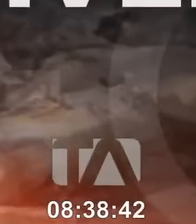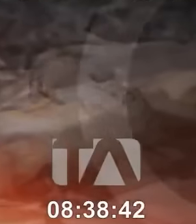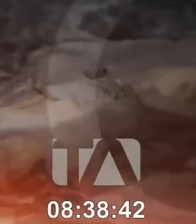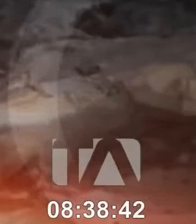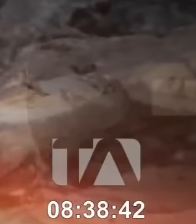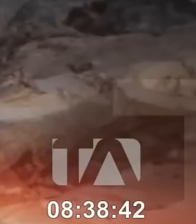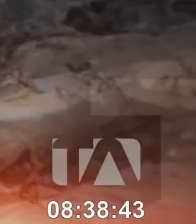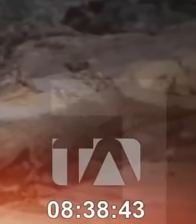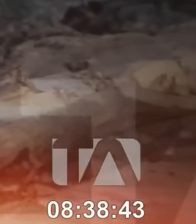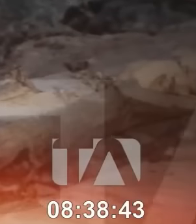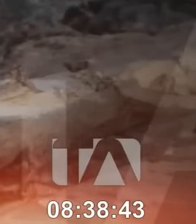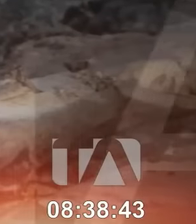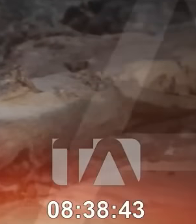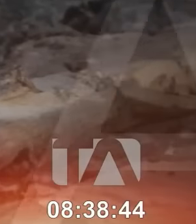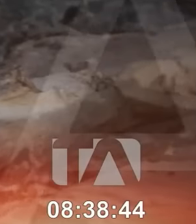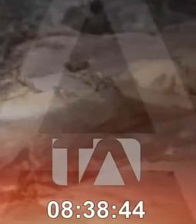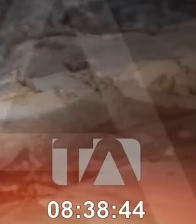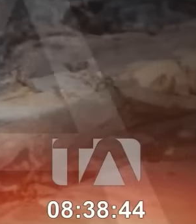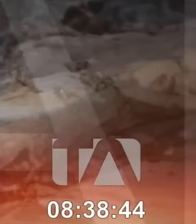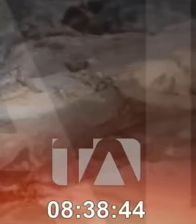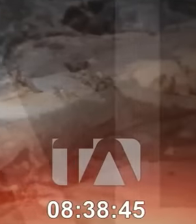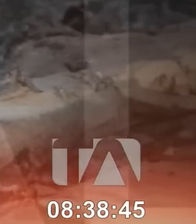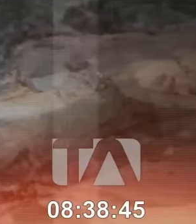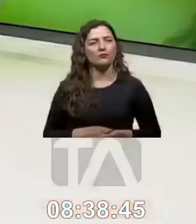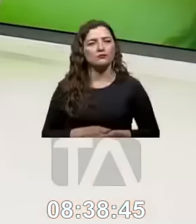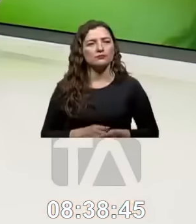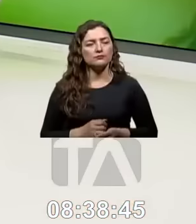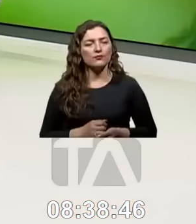Ecuador mega diverso.